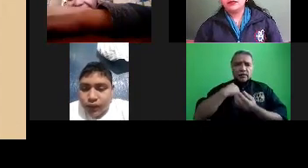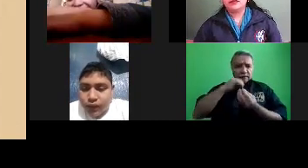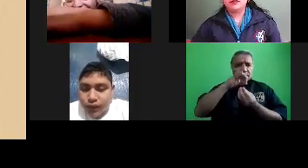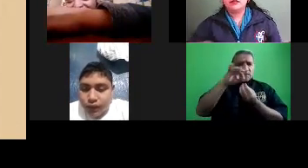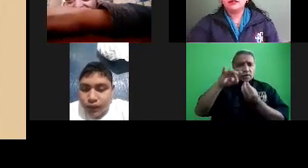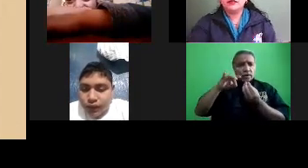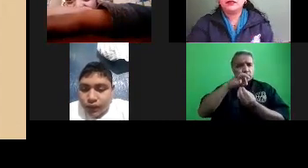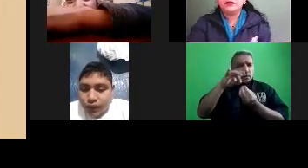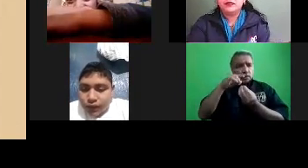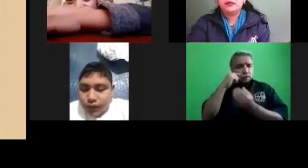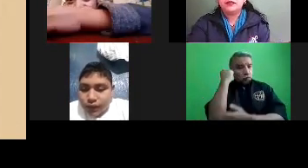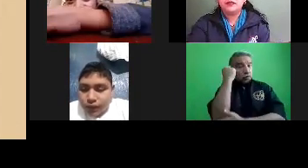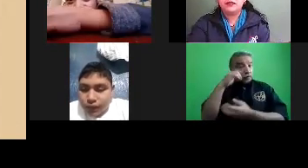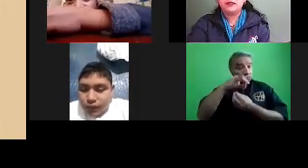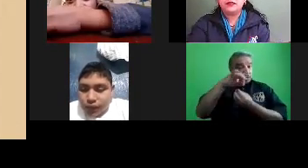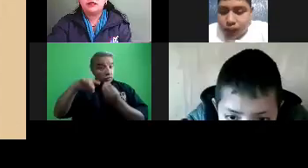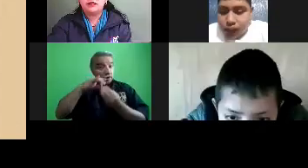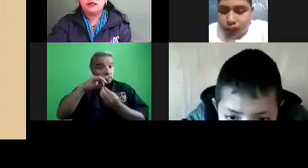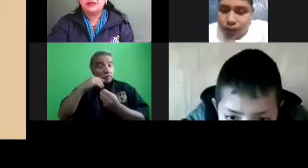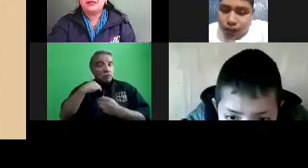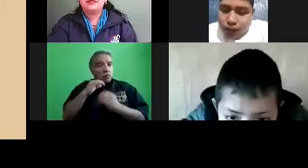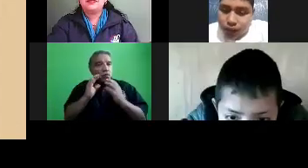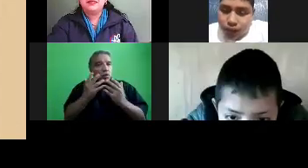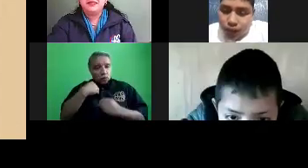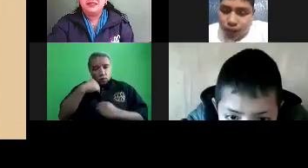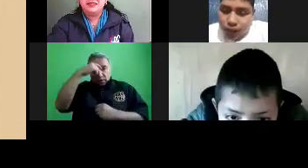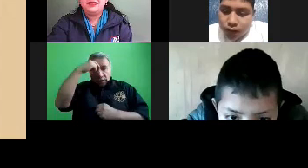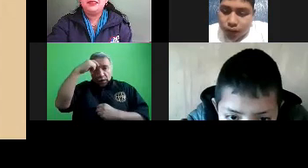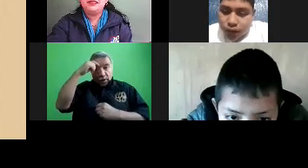Ahí pueden ver a mi familia.